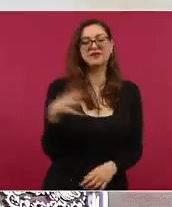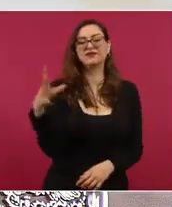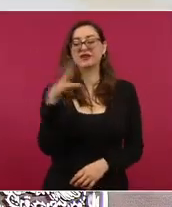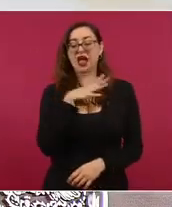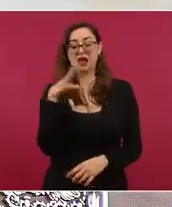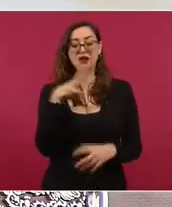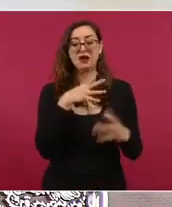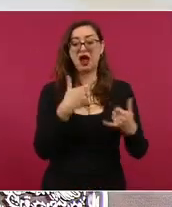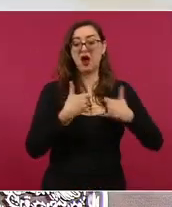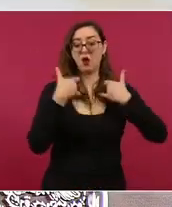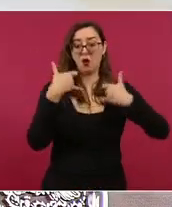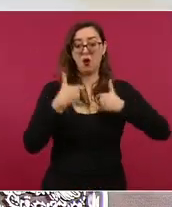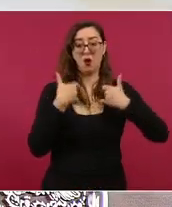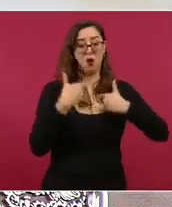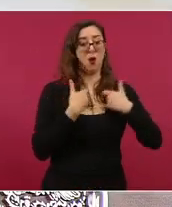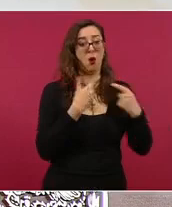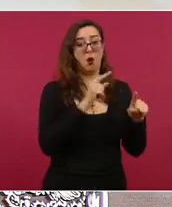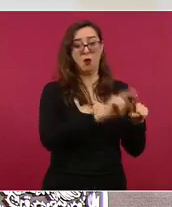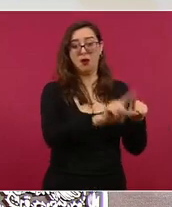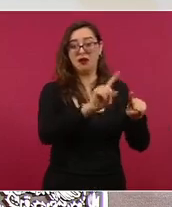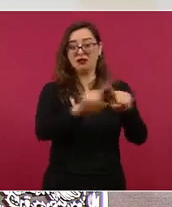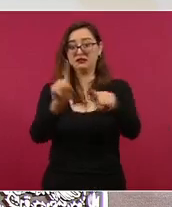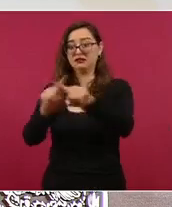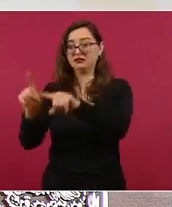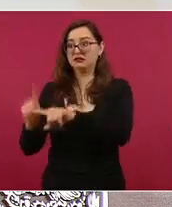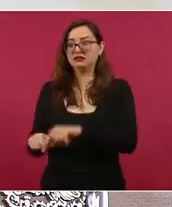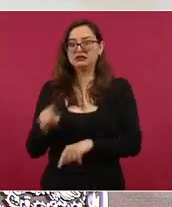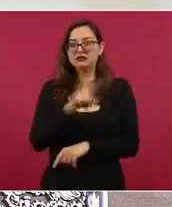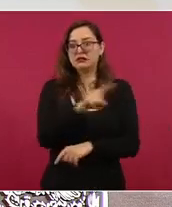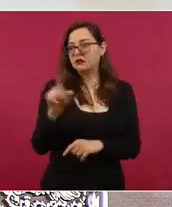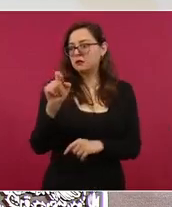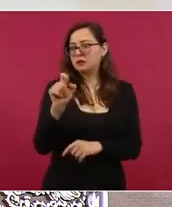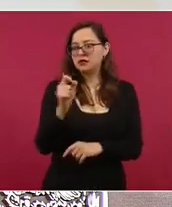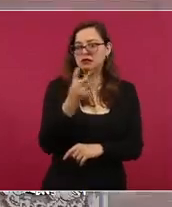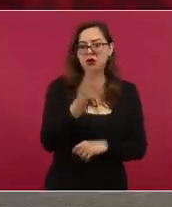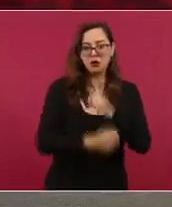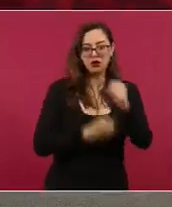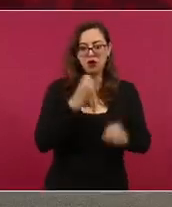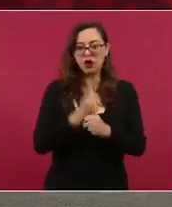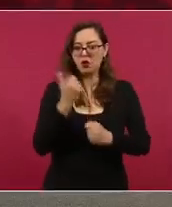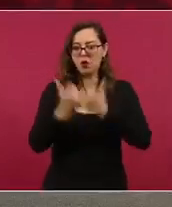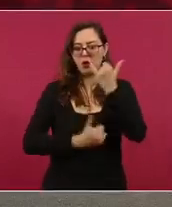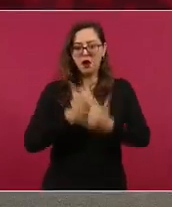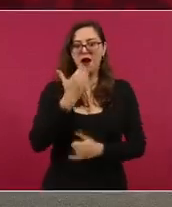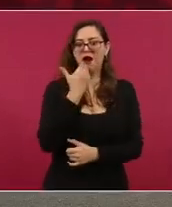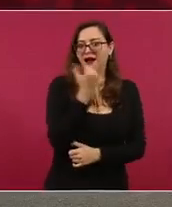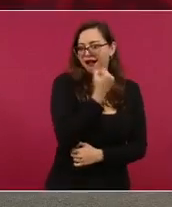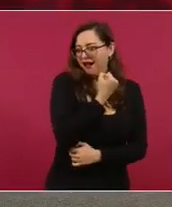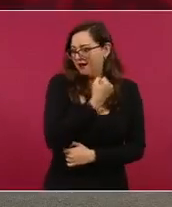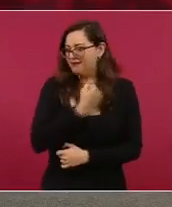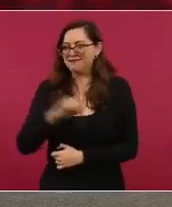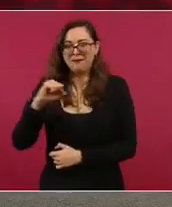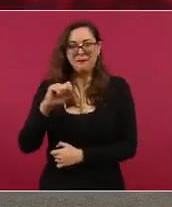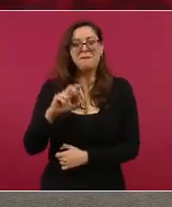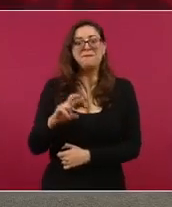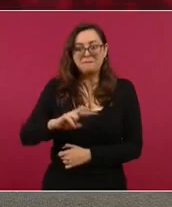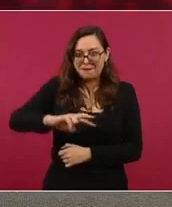de jóvenes que tienen 24 años, no los debutaron, son excelentes jugadores, han jugado en la